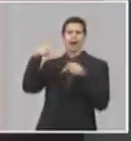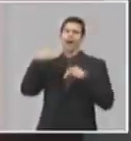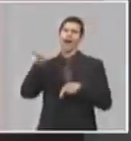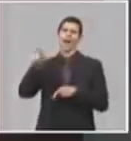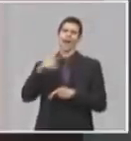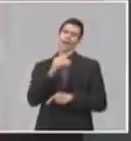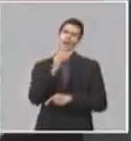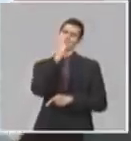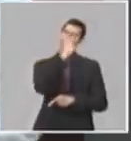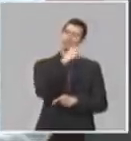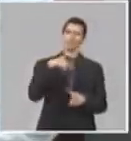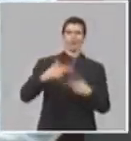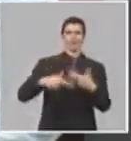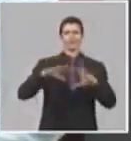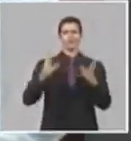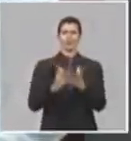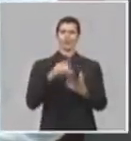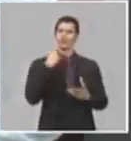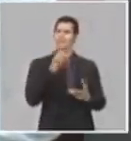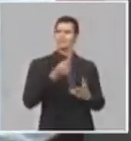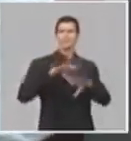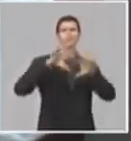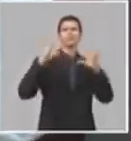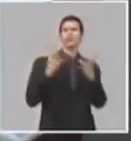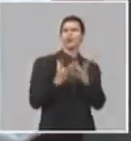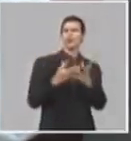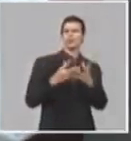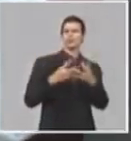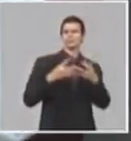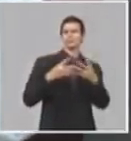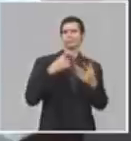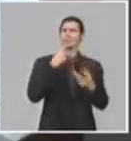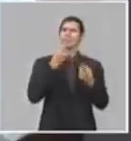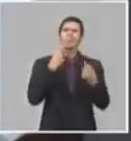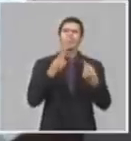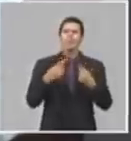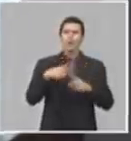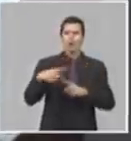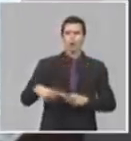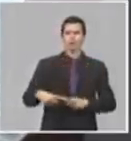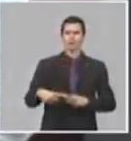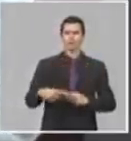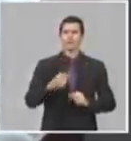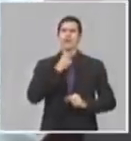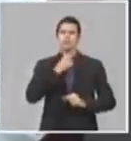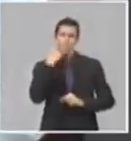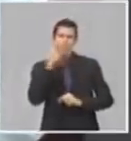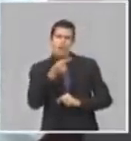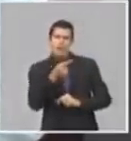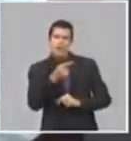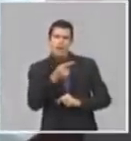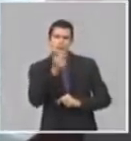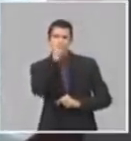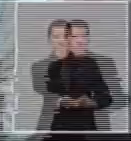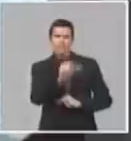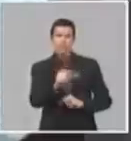nunca de repudiar ni condenar. Sacan de contexto frases para ridiculizar esfuerzos,